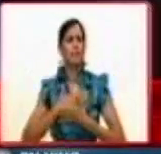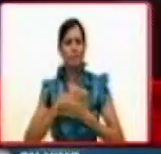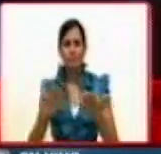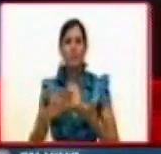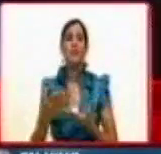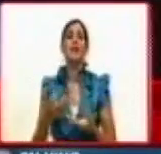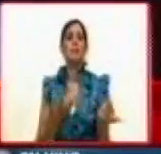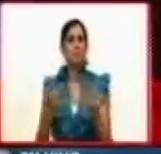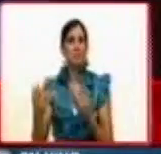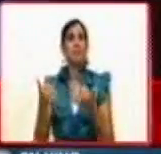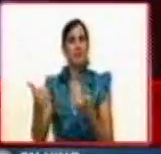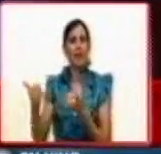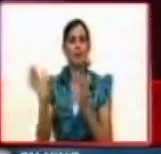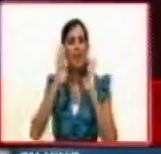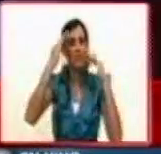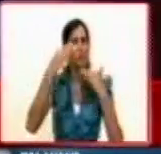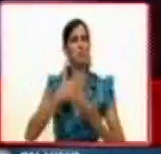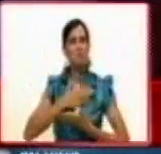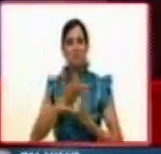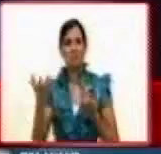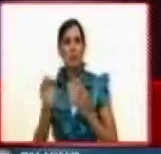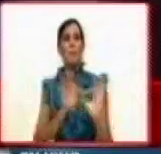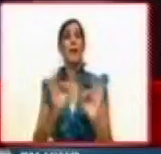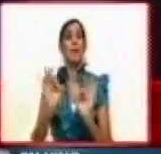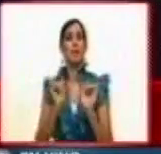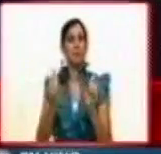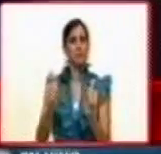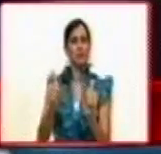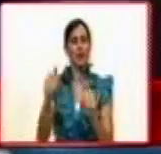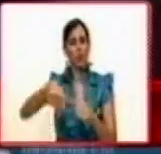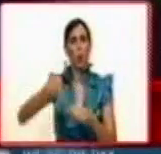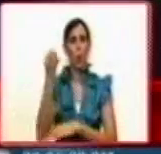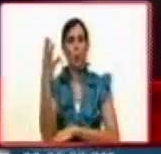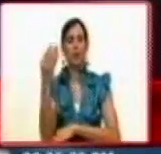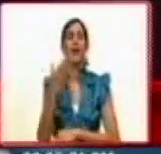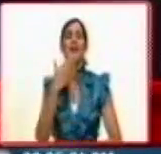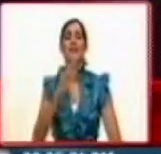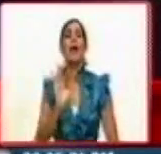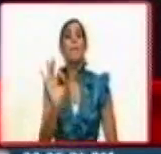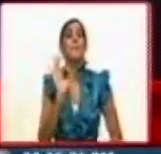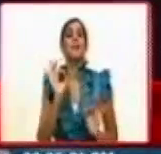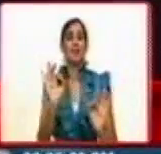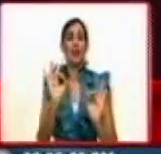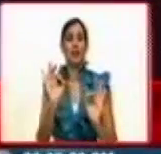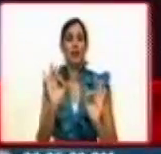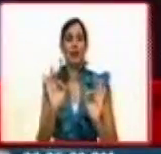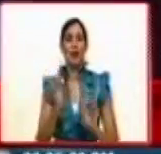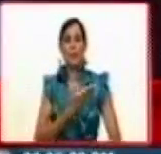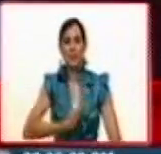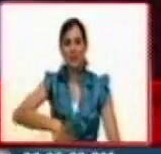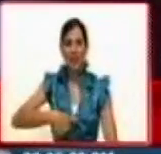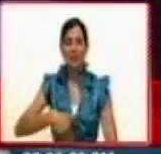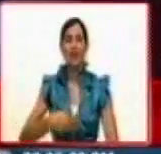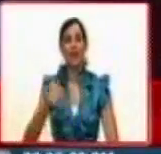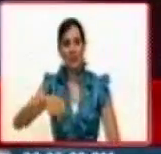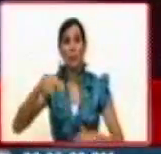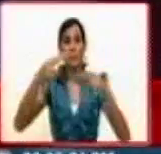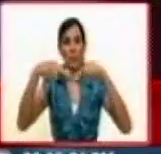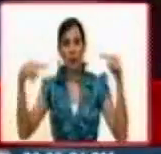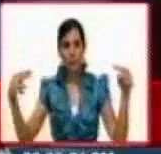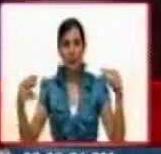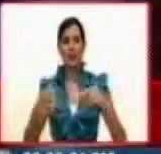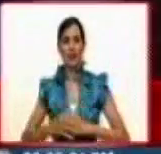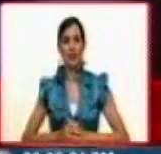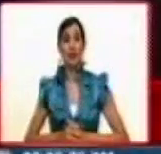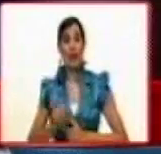por la excelente organización de esta cumbre. Le agradezco sobre todo, presidente Juan Carlos Varela, por haber